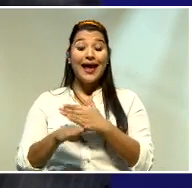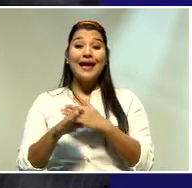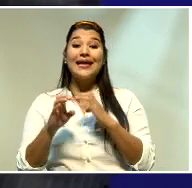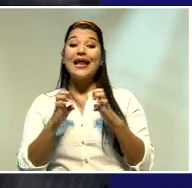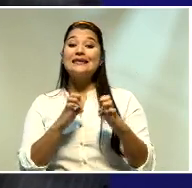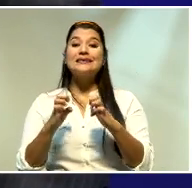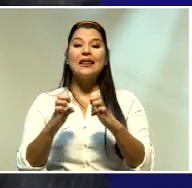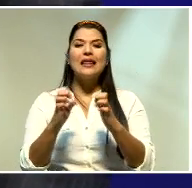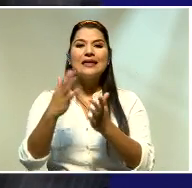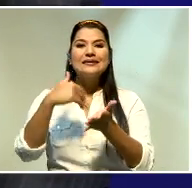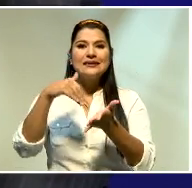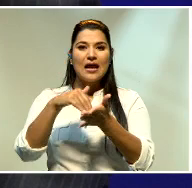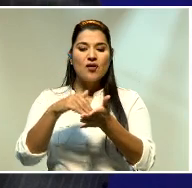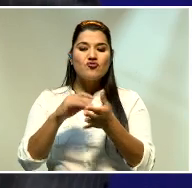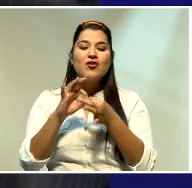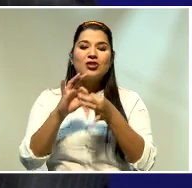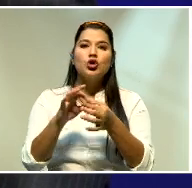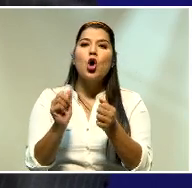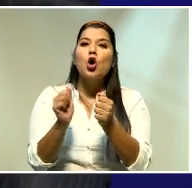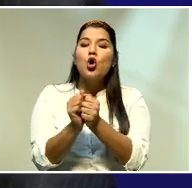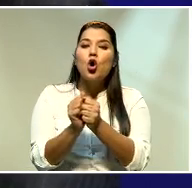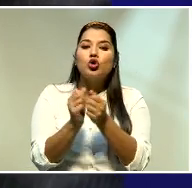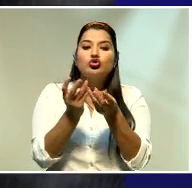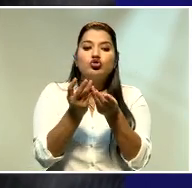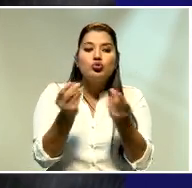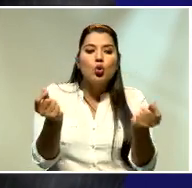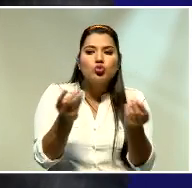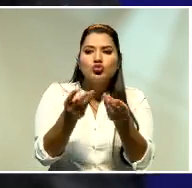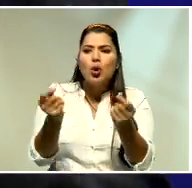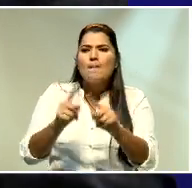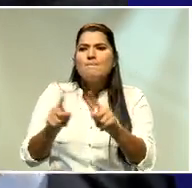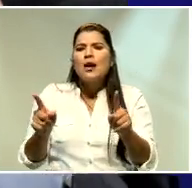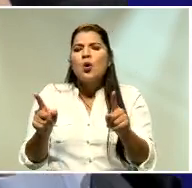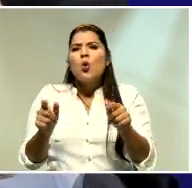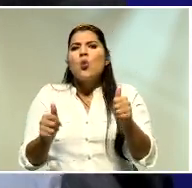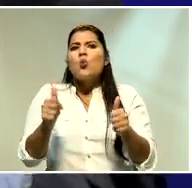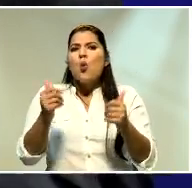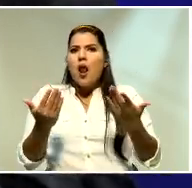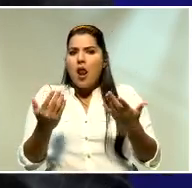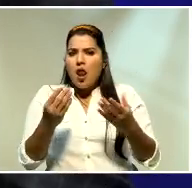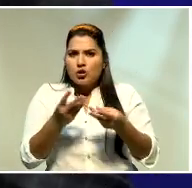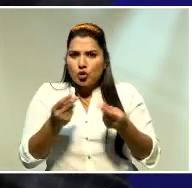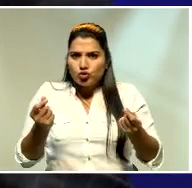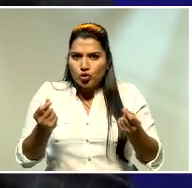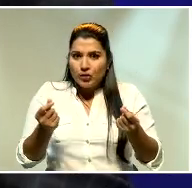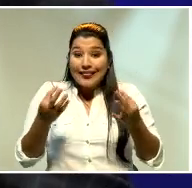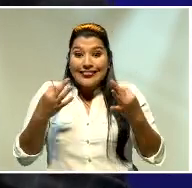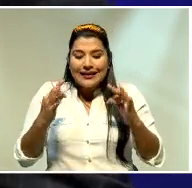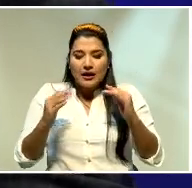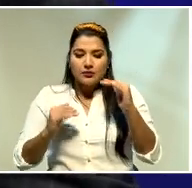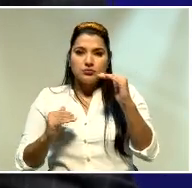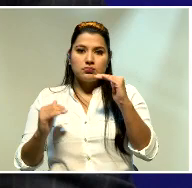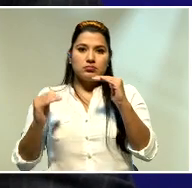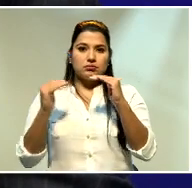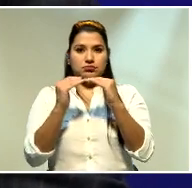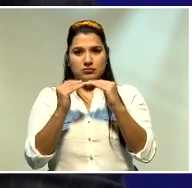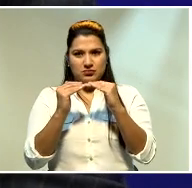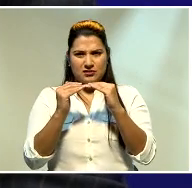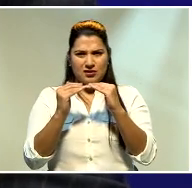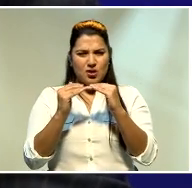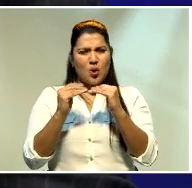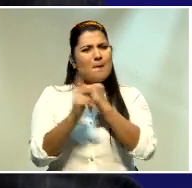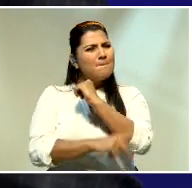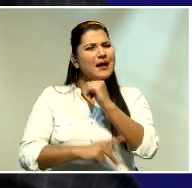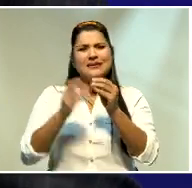tiene que ver con ejecución, pero enfocada en qué tipo de ejecución, en cerrar brechas. Ser un país menos